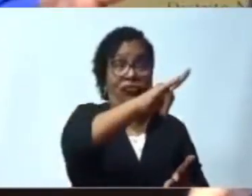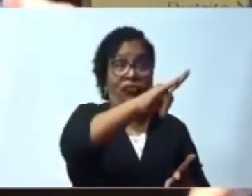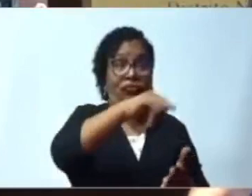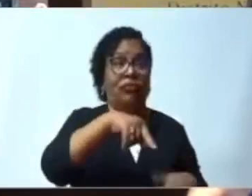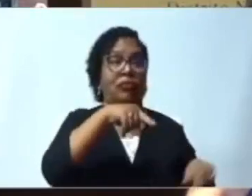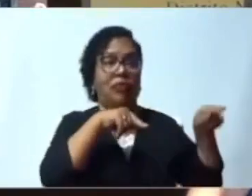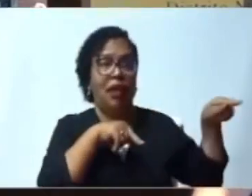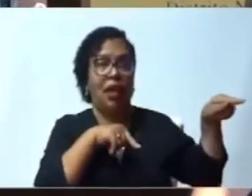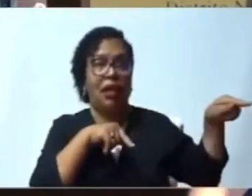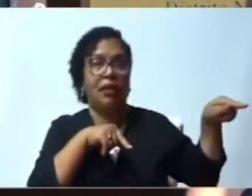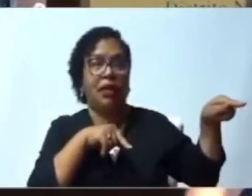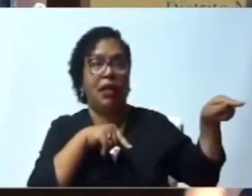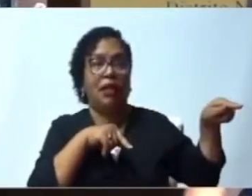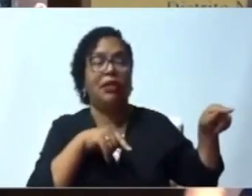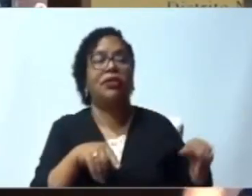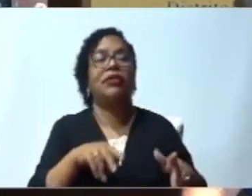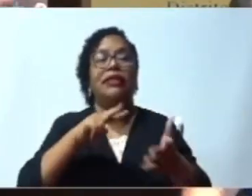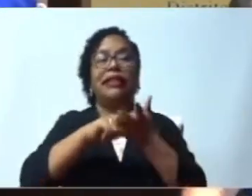punto.